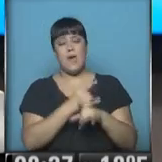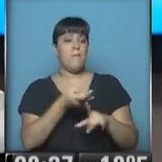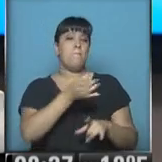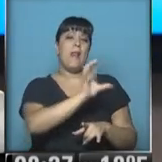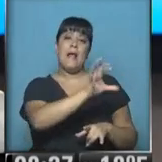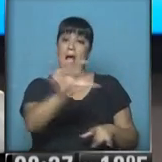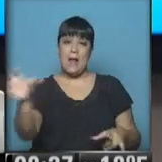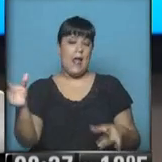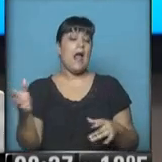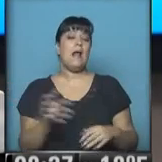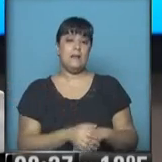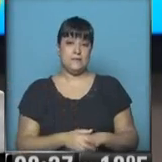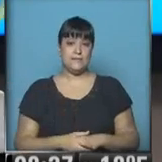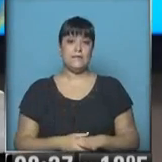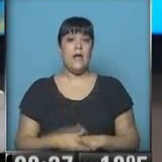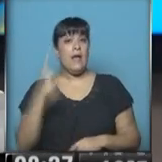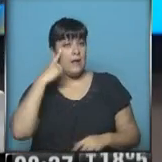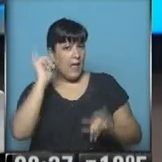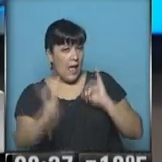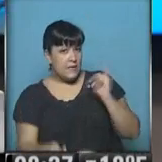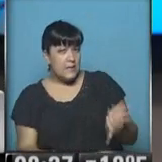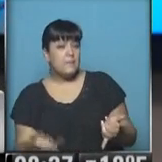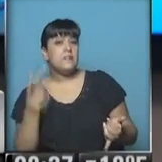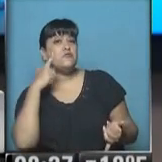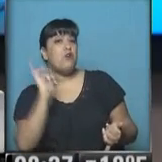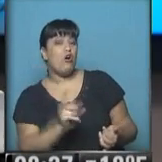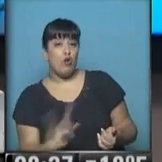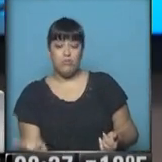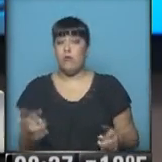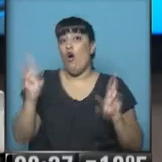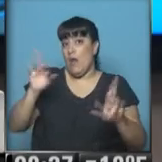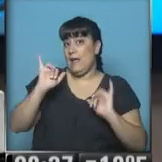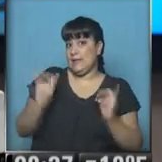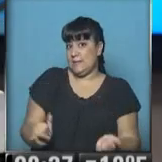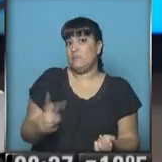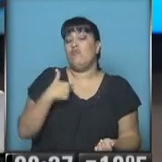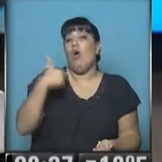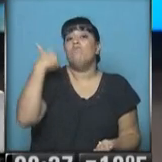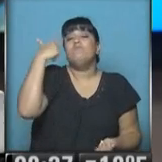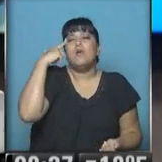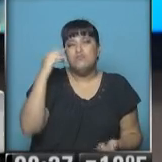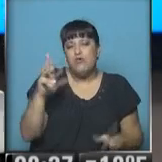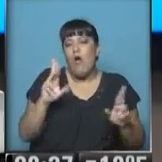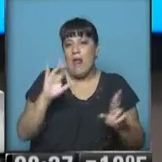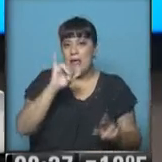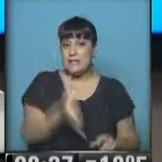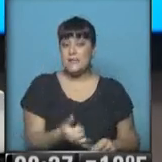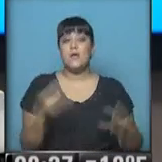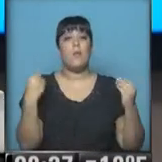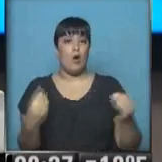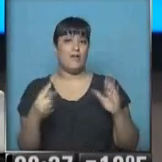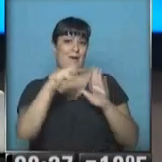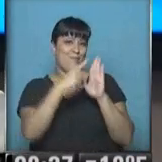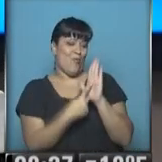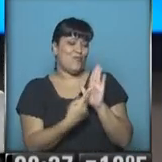bueno creen que se va que van a aceptar la propuesta aspiro que sea así aspiro que sea así porque reglas más